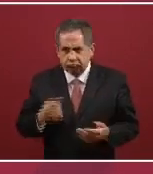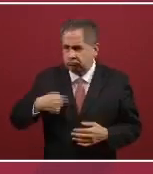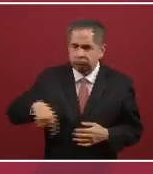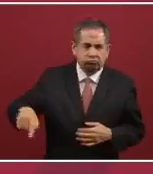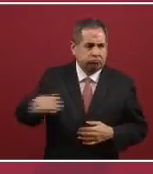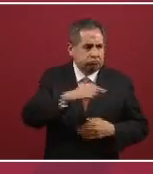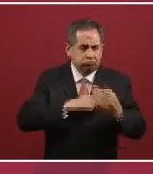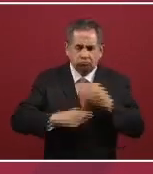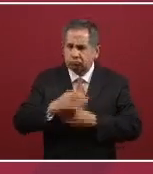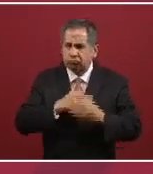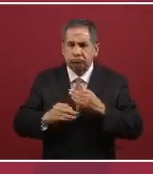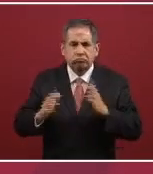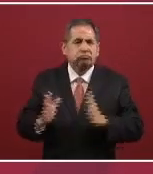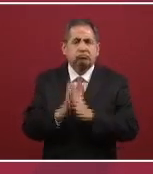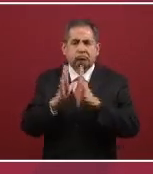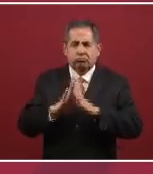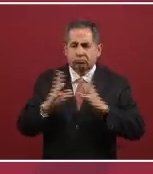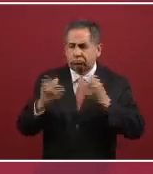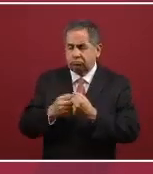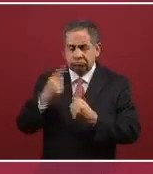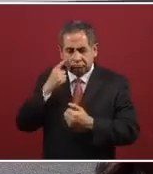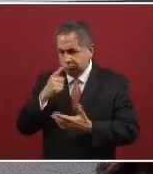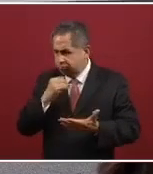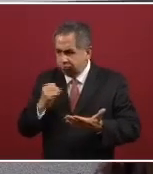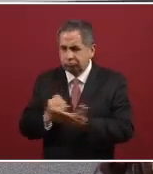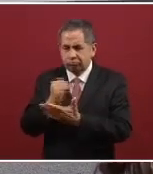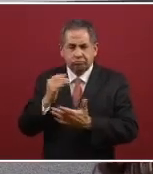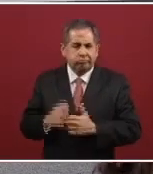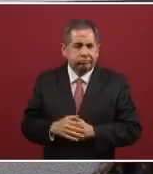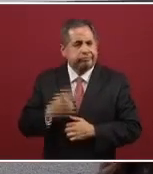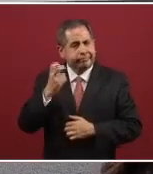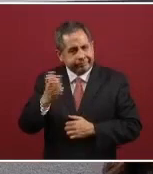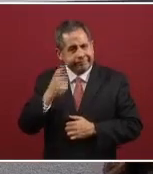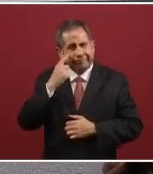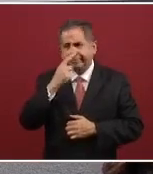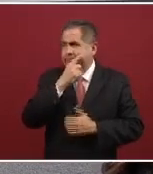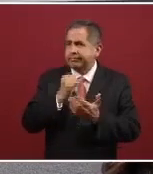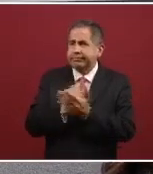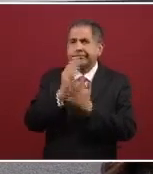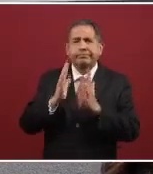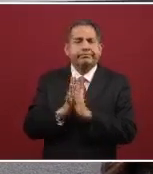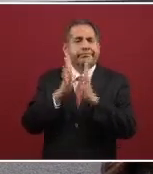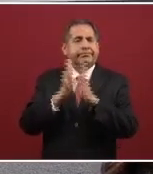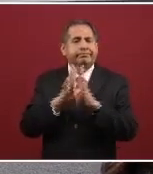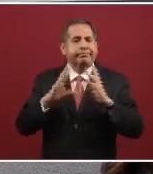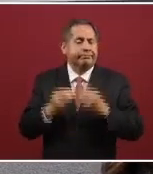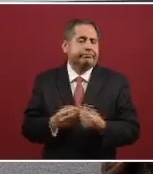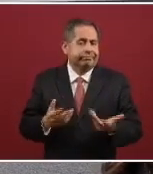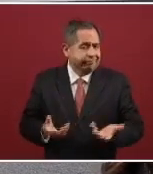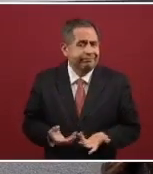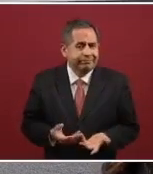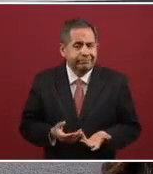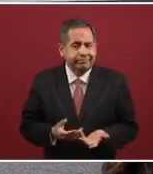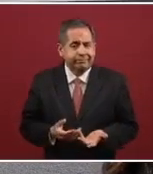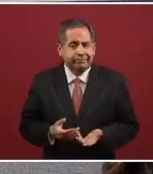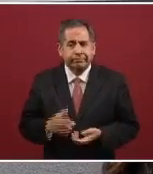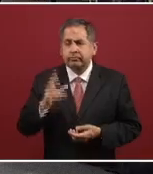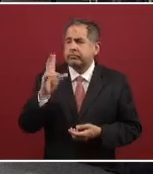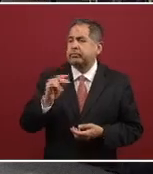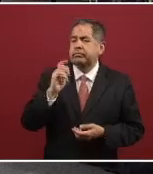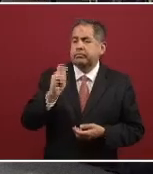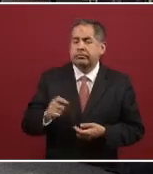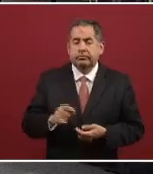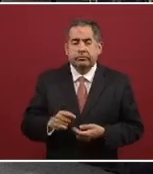participar y tomar decisiones. Esa es la democracia participativa. No, es nada más